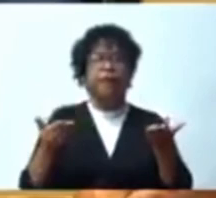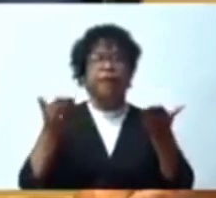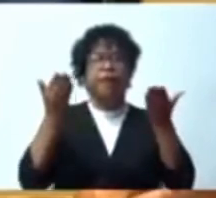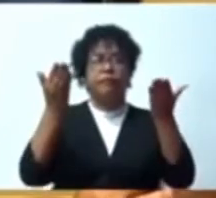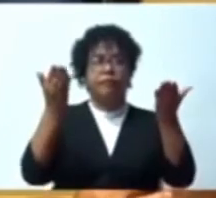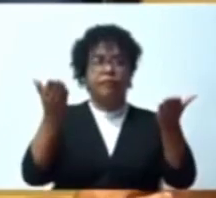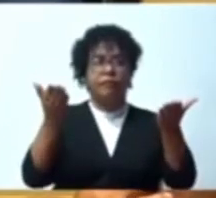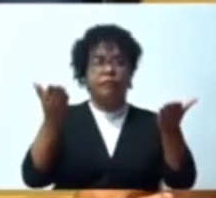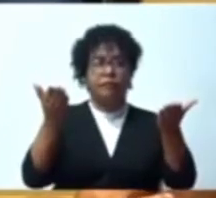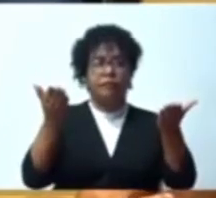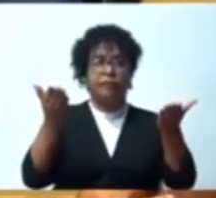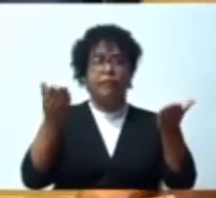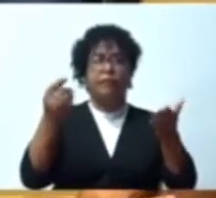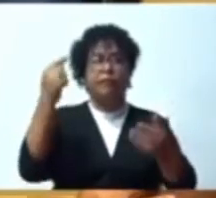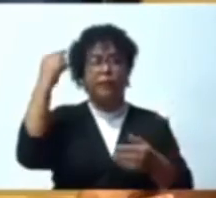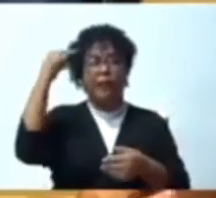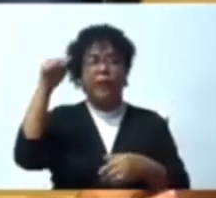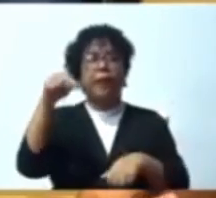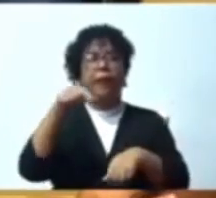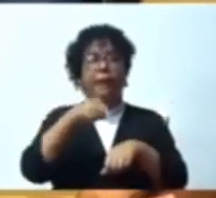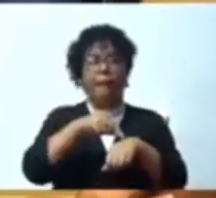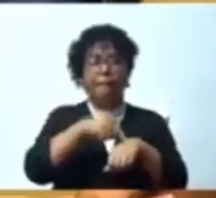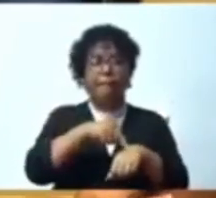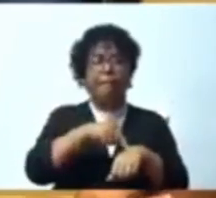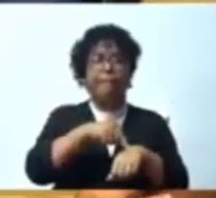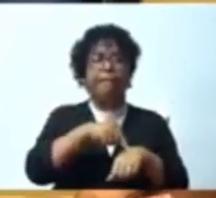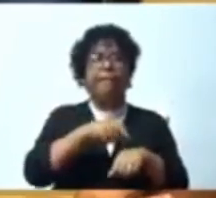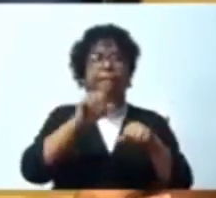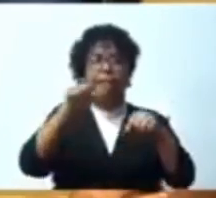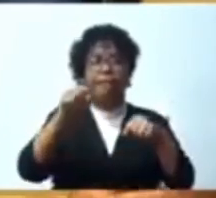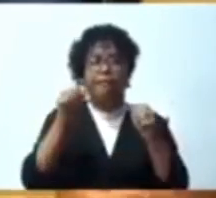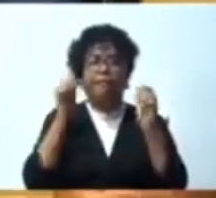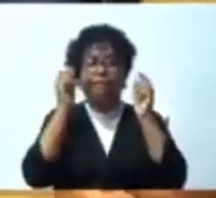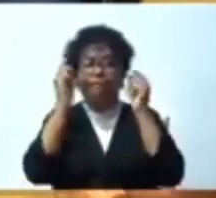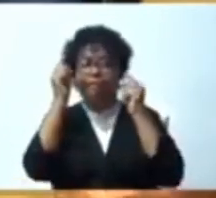más de tiempo de reflexionar y conocer el presupuesto